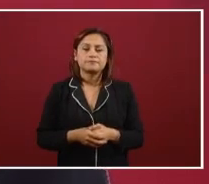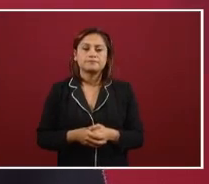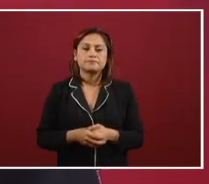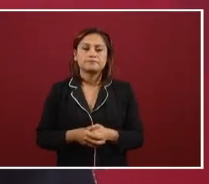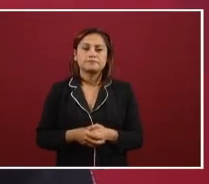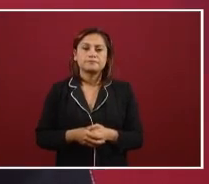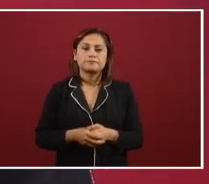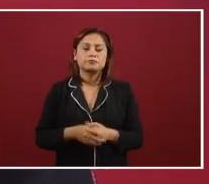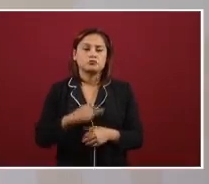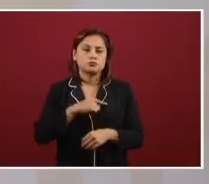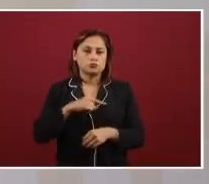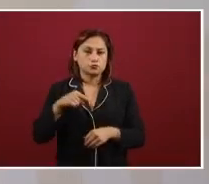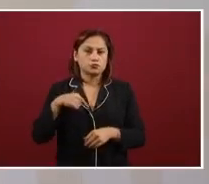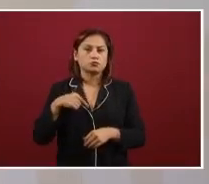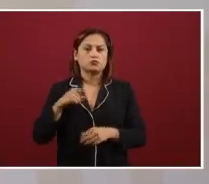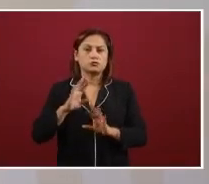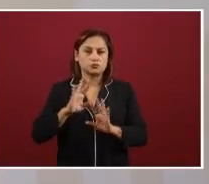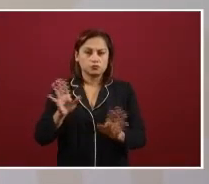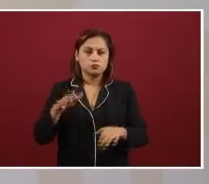ayudar